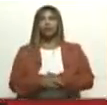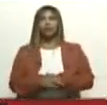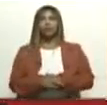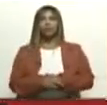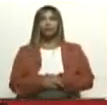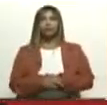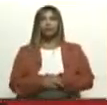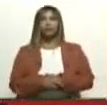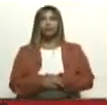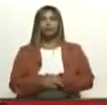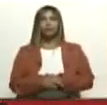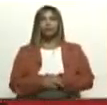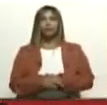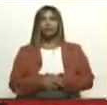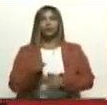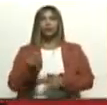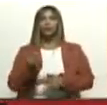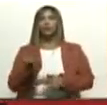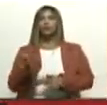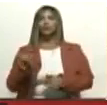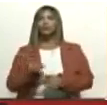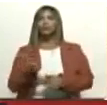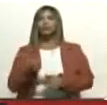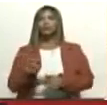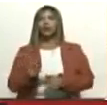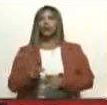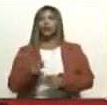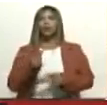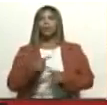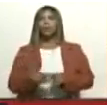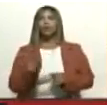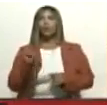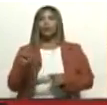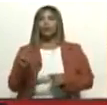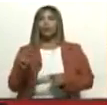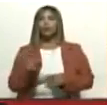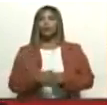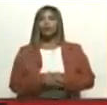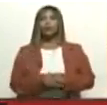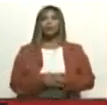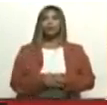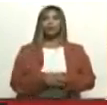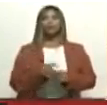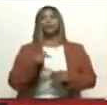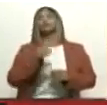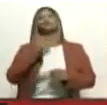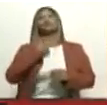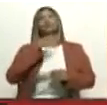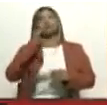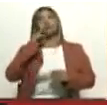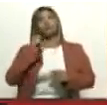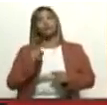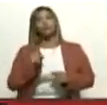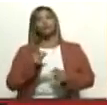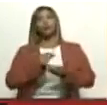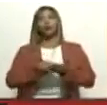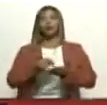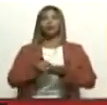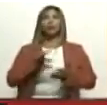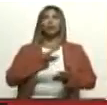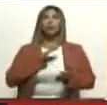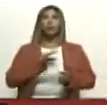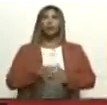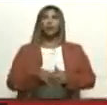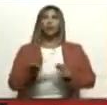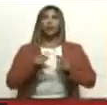se me olvidó ahorita, Marilyn Guzmán, creo que se llama ella. Pero ella, por ejemplo, es una poeta, escritora de la región,